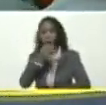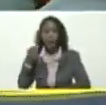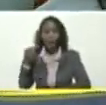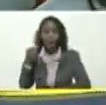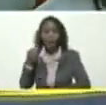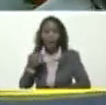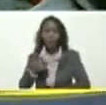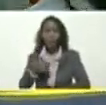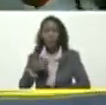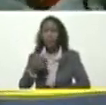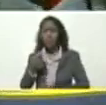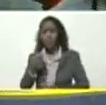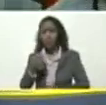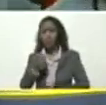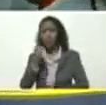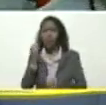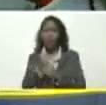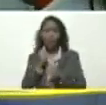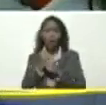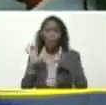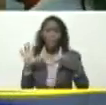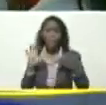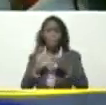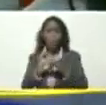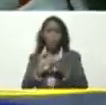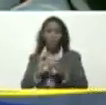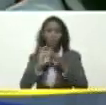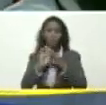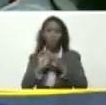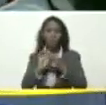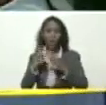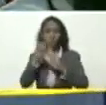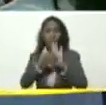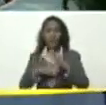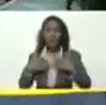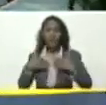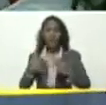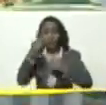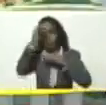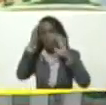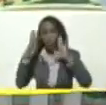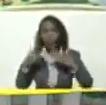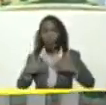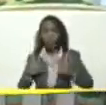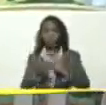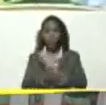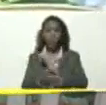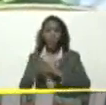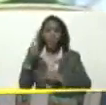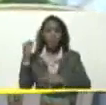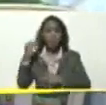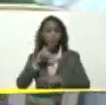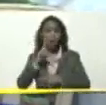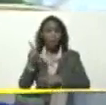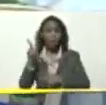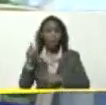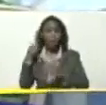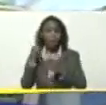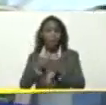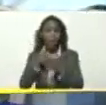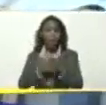un magnífico trabajo de articulación entre los niveles de atención de salud, y además de eso batallando